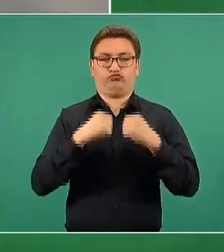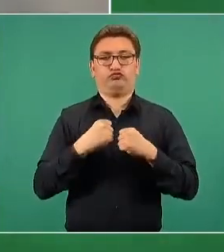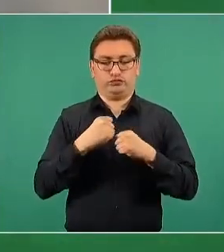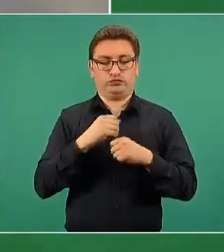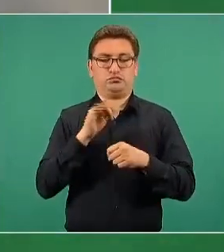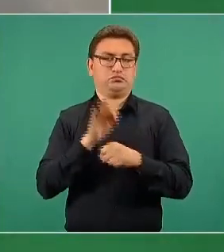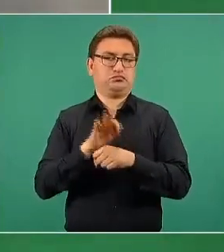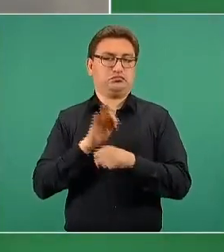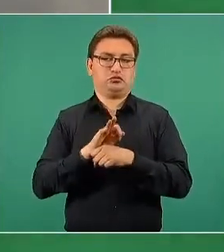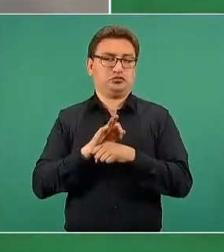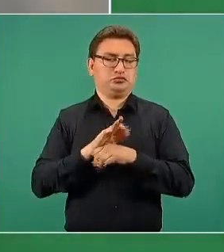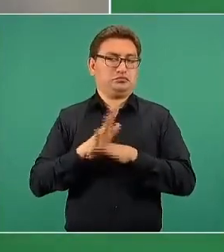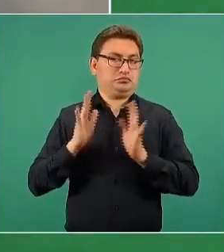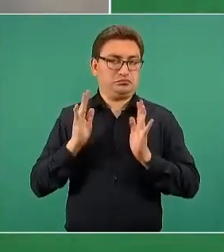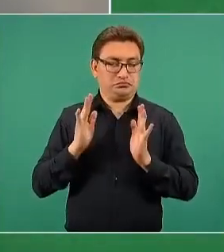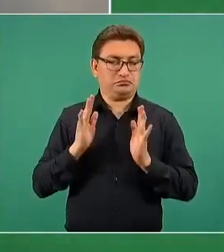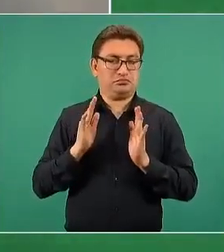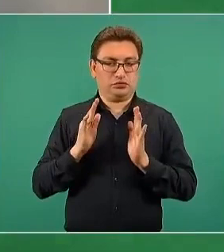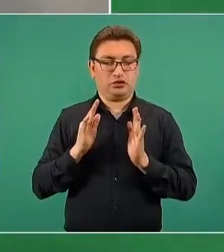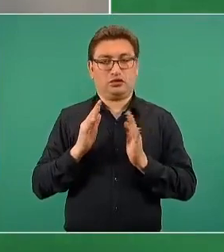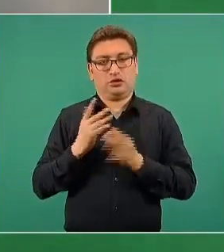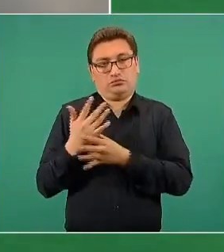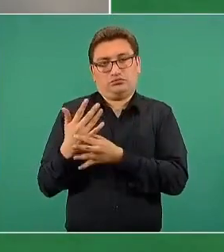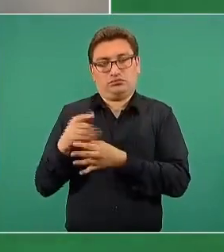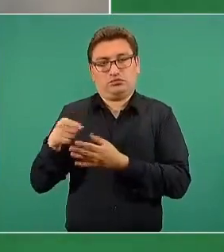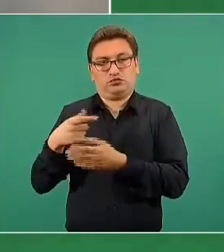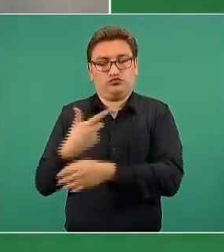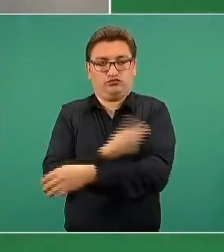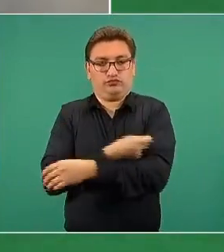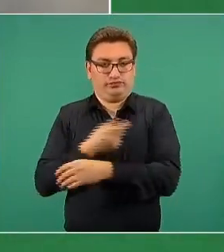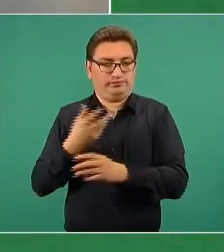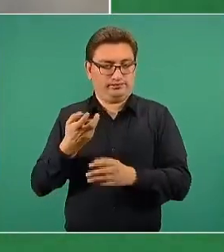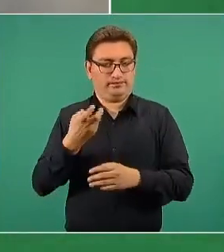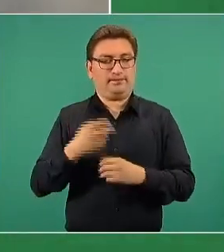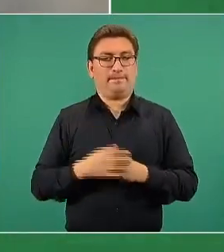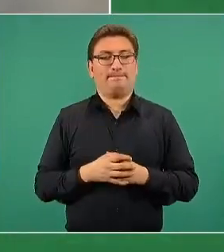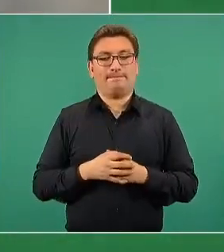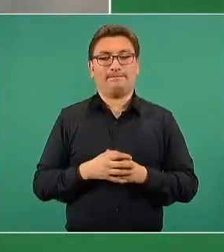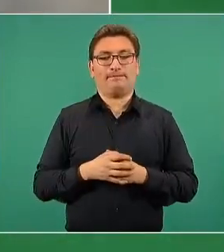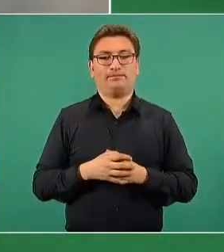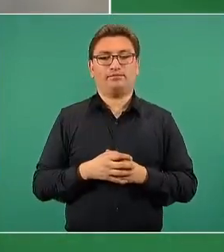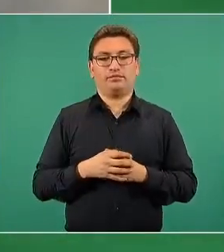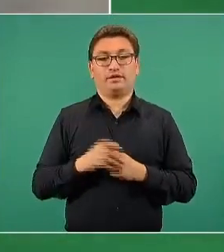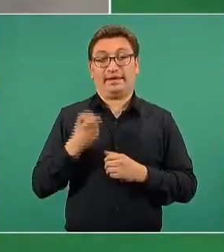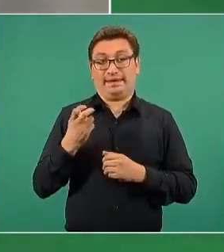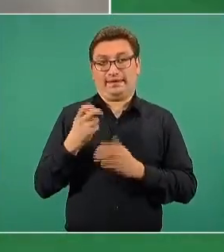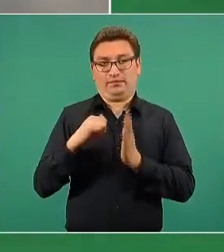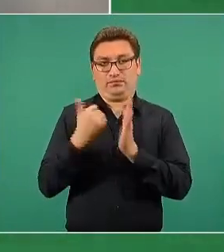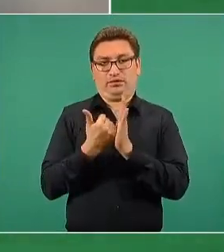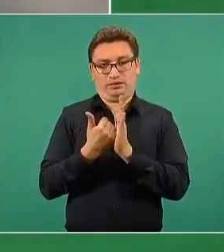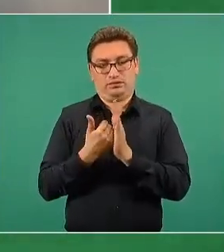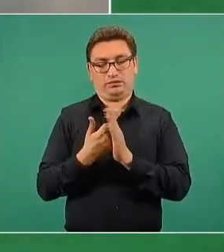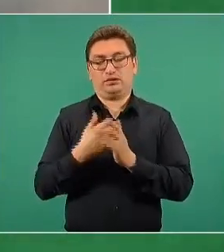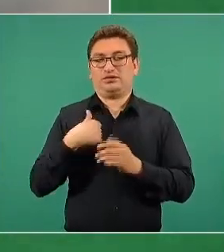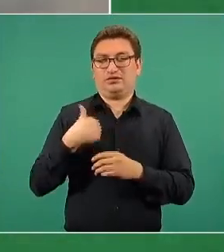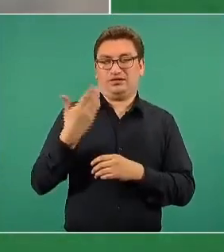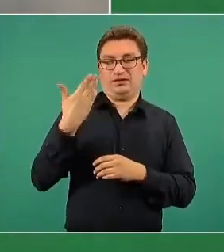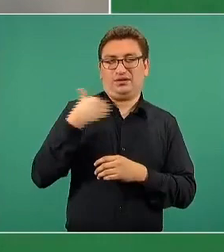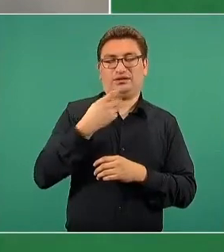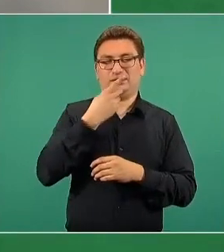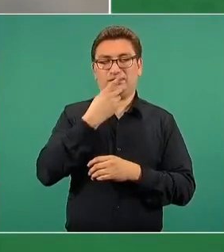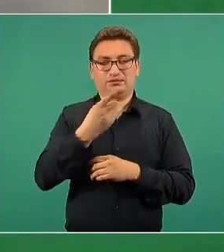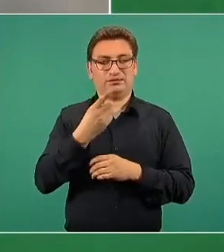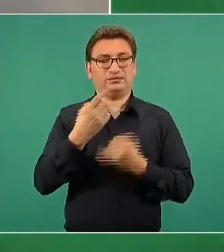la protección que dice los ensayos clínicos de esta vacuna y, como lo